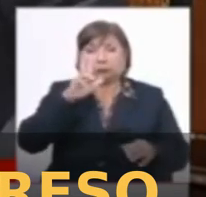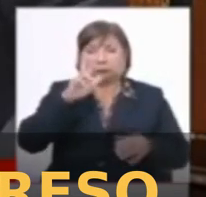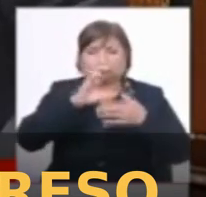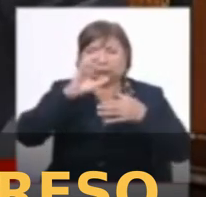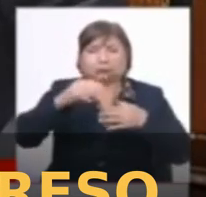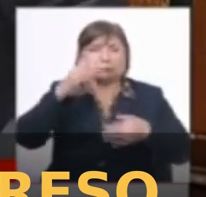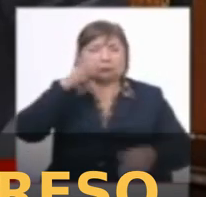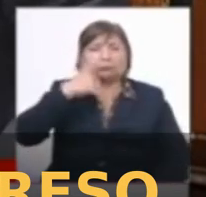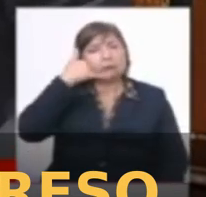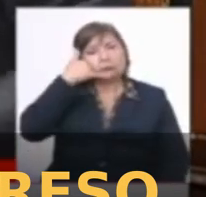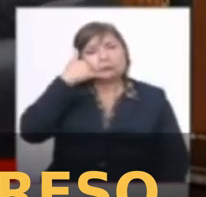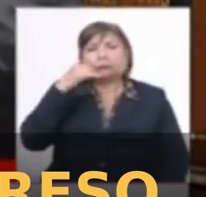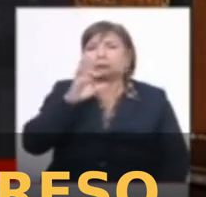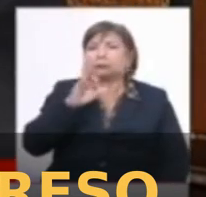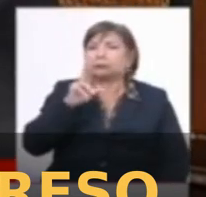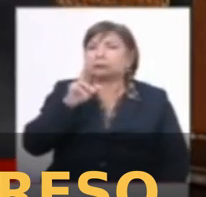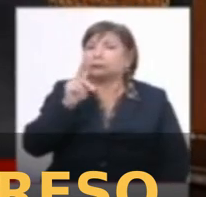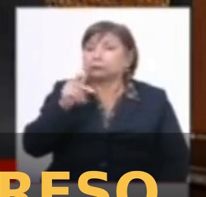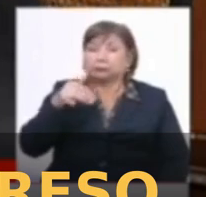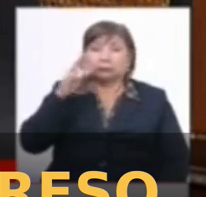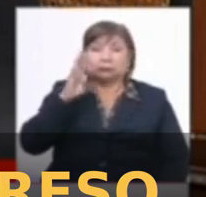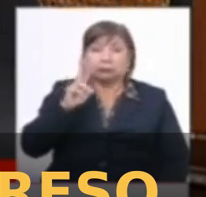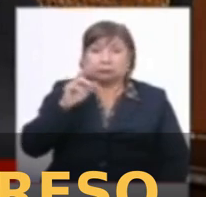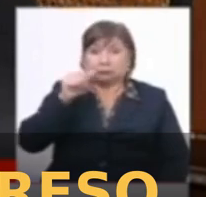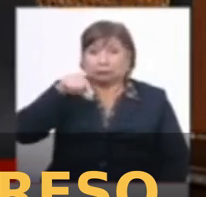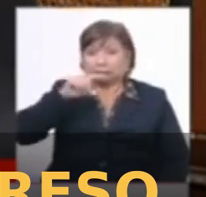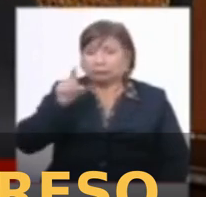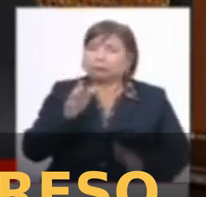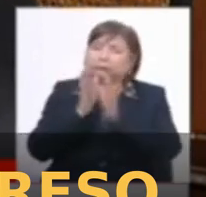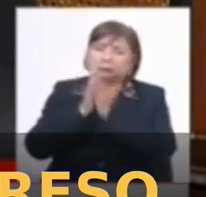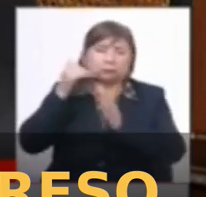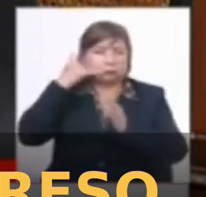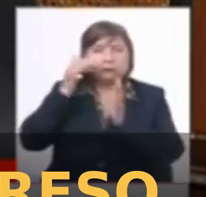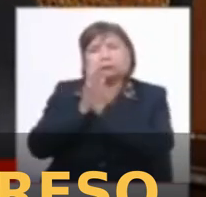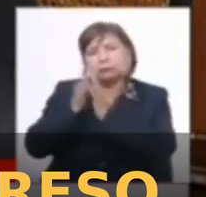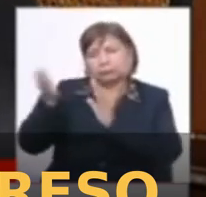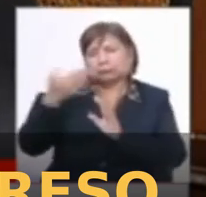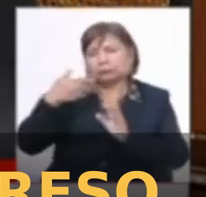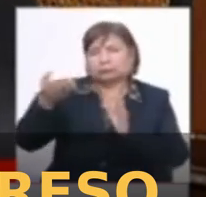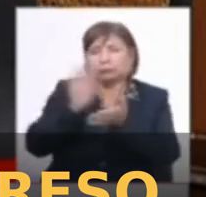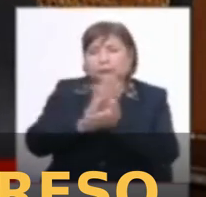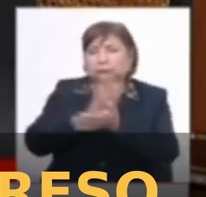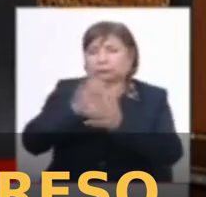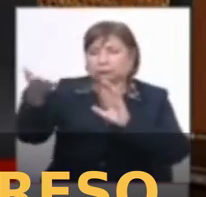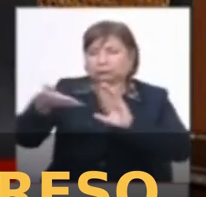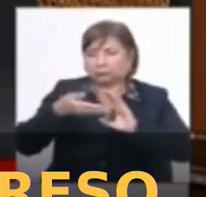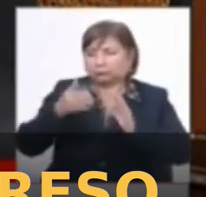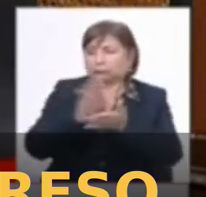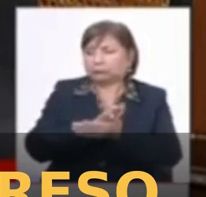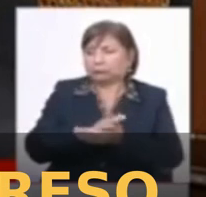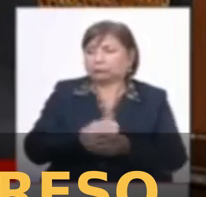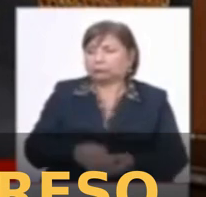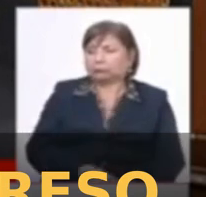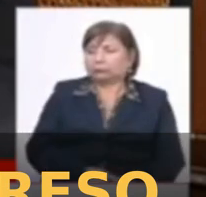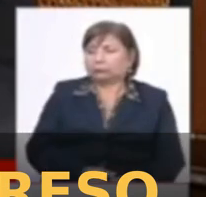llamé al señor Fray Vázquez a decirle que por favor salga para entregarme el documento.